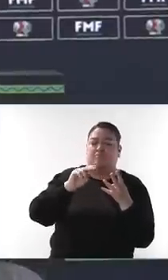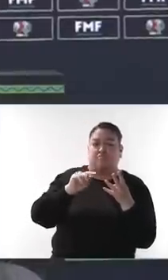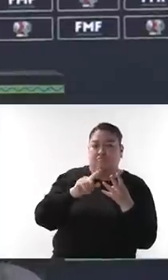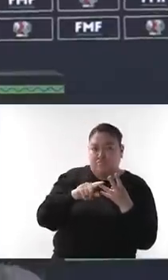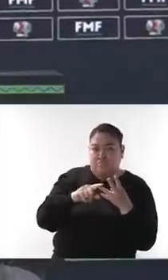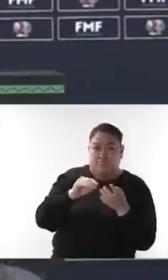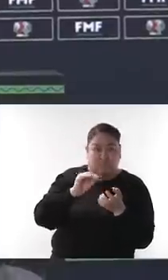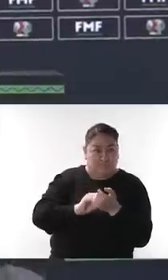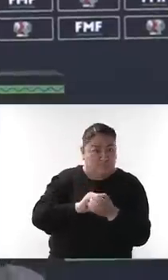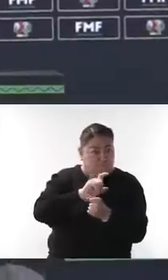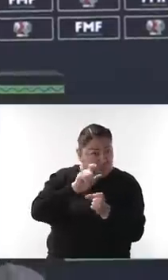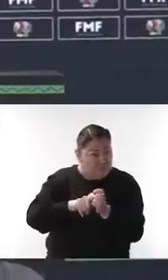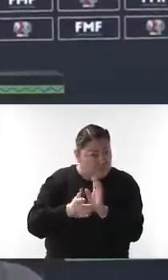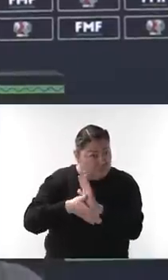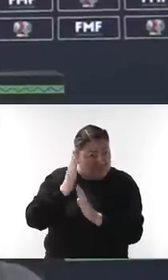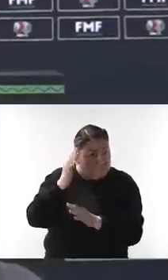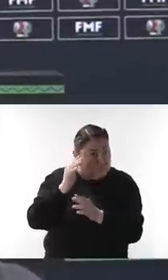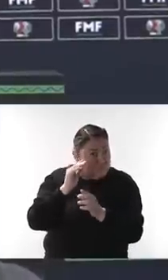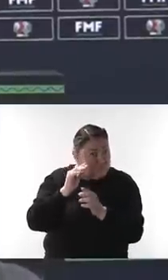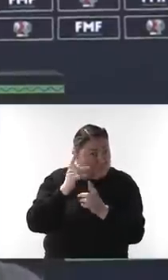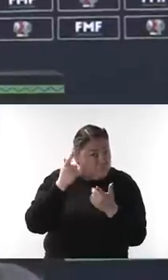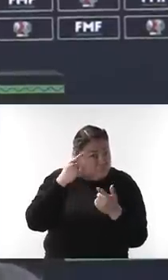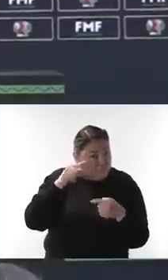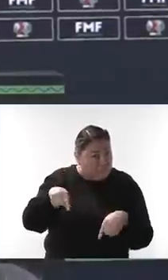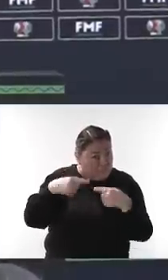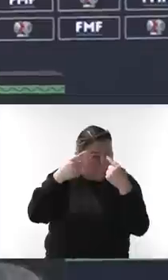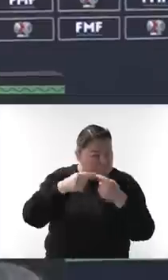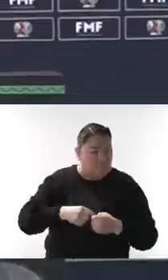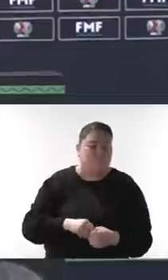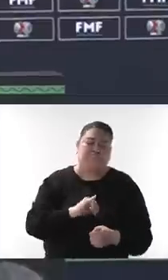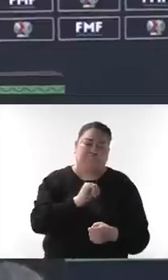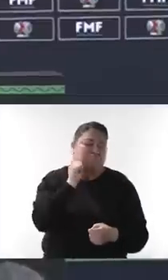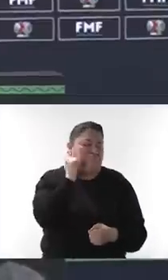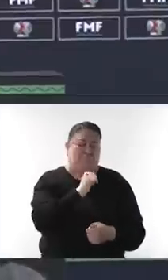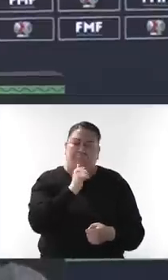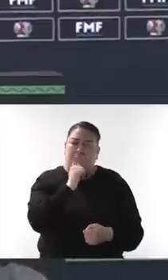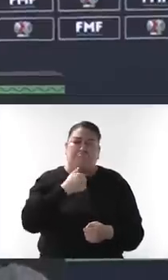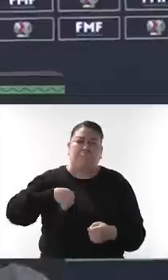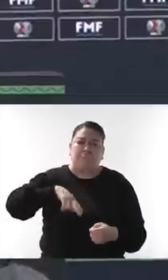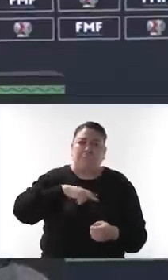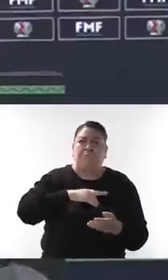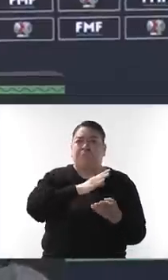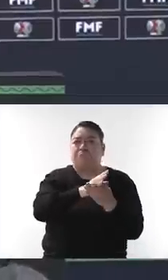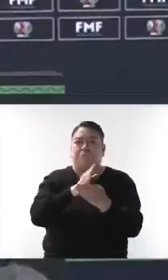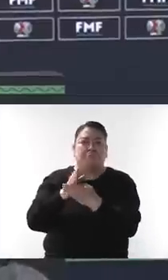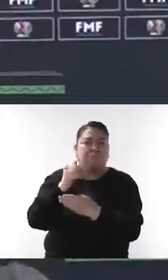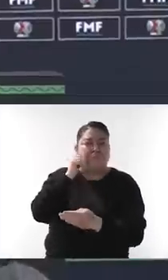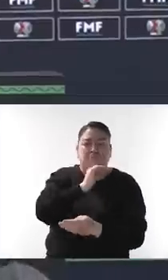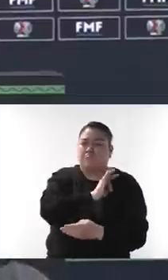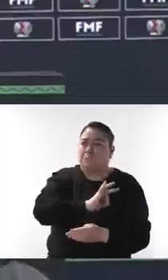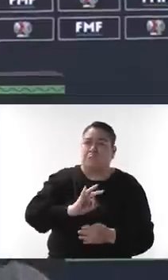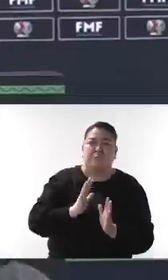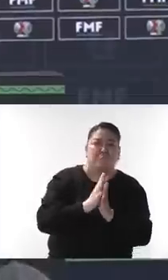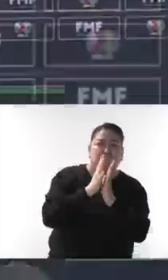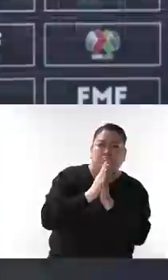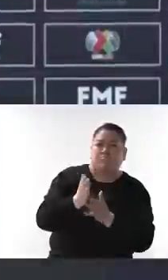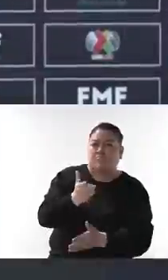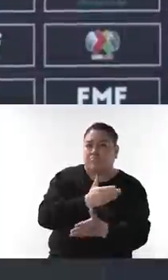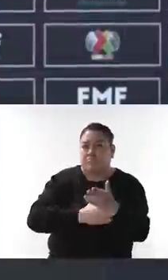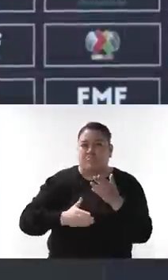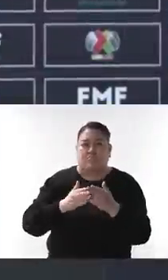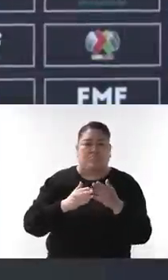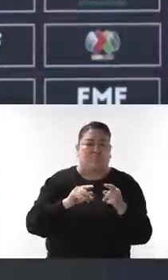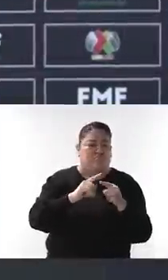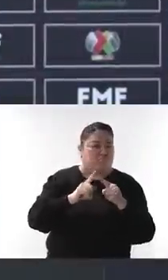todavía en la agenda del fútbol mexicano? Siempre, nosotros siempre abiertos a participar